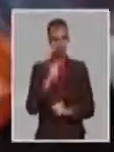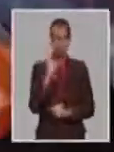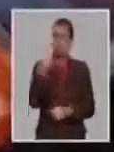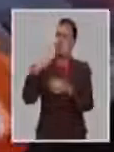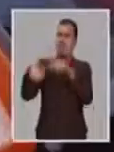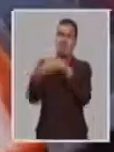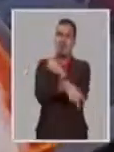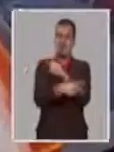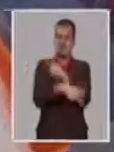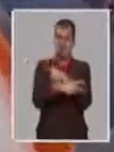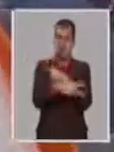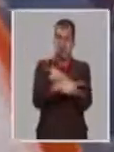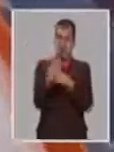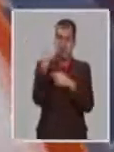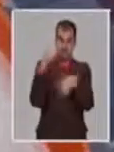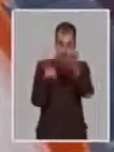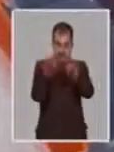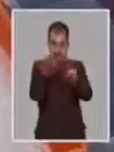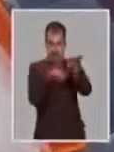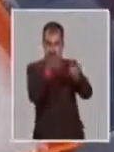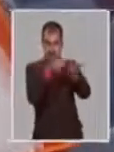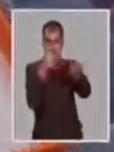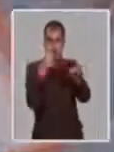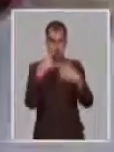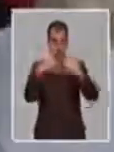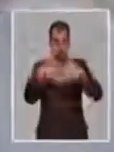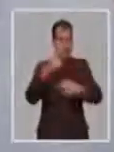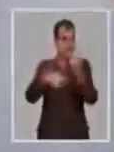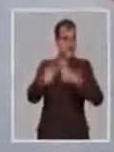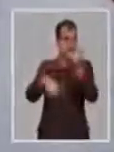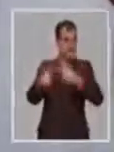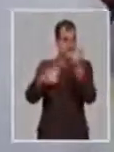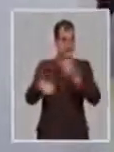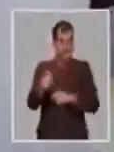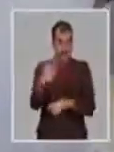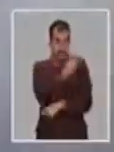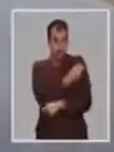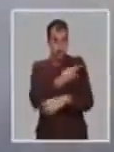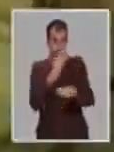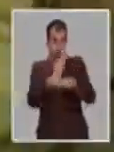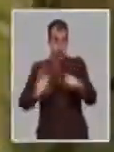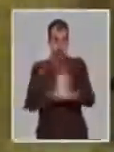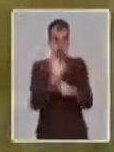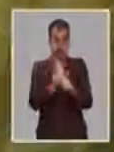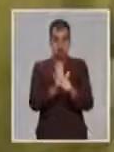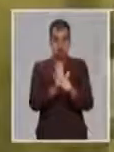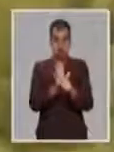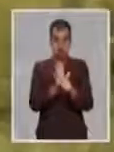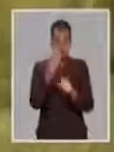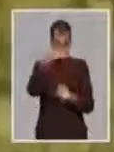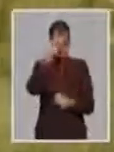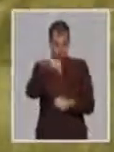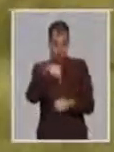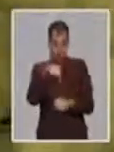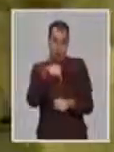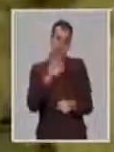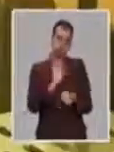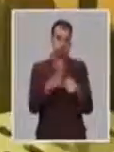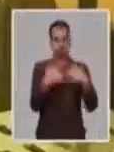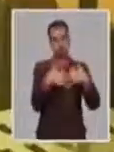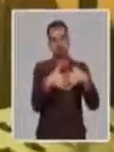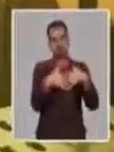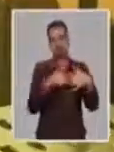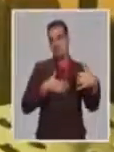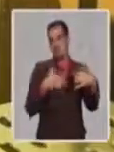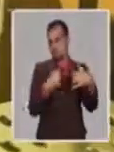con países más ricos para importar vacunas contra el coronavirus, Cuba ha estado haciendo su propia vacuna. En marzo,